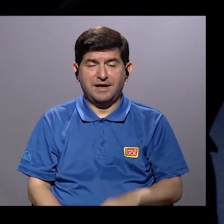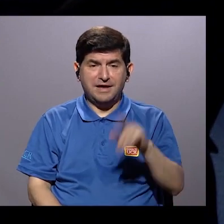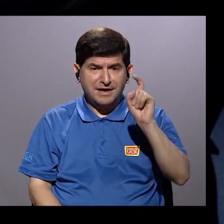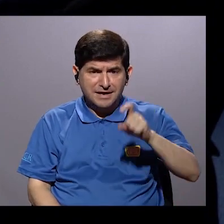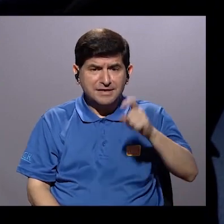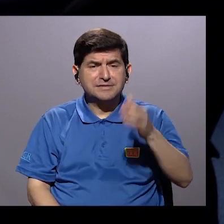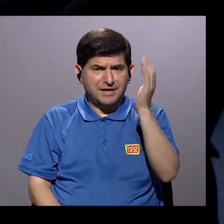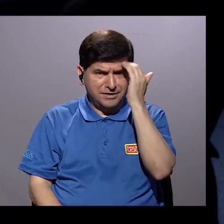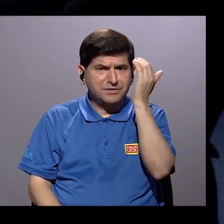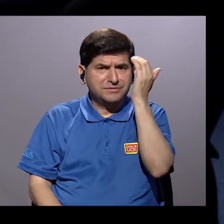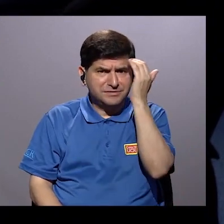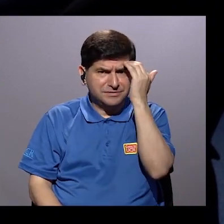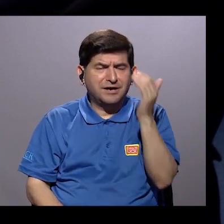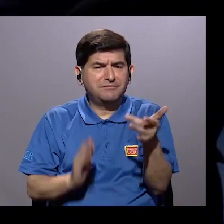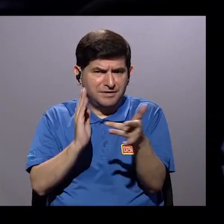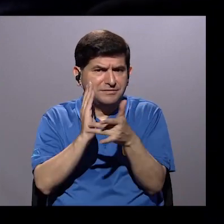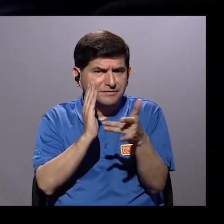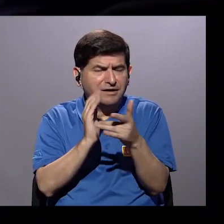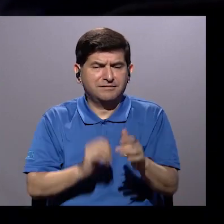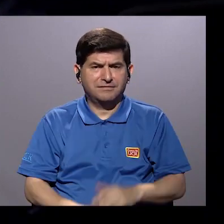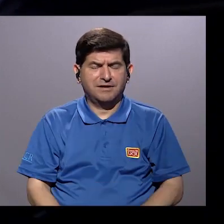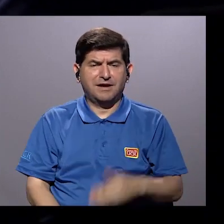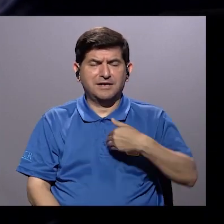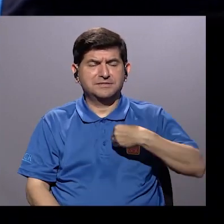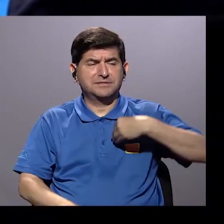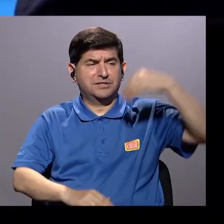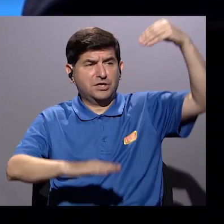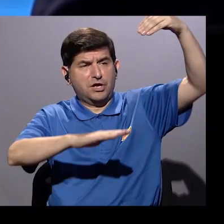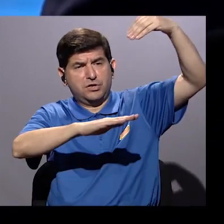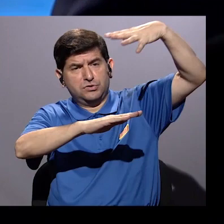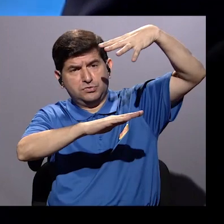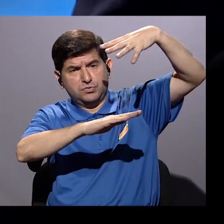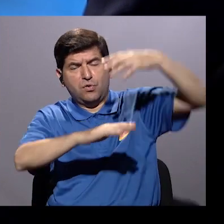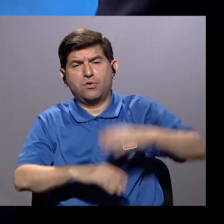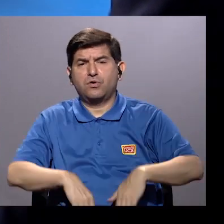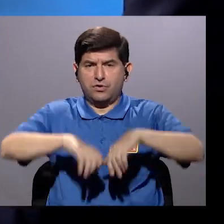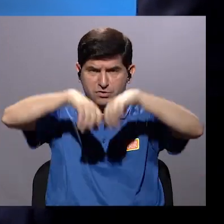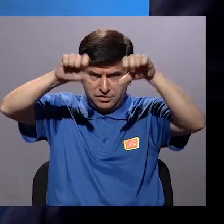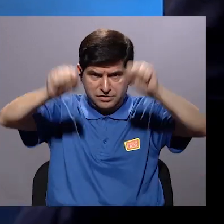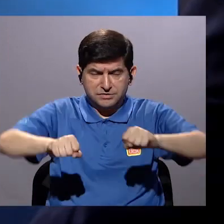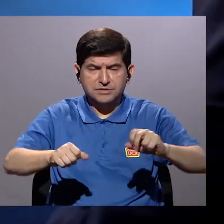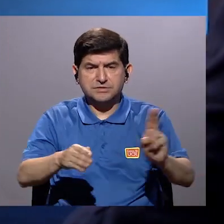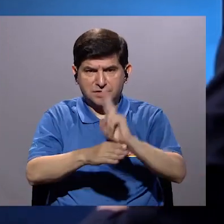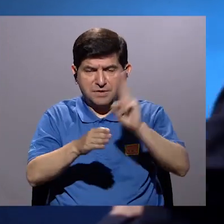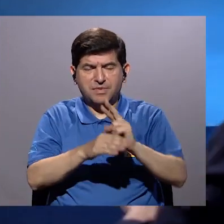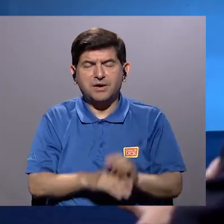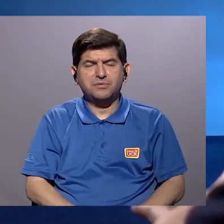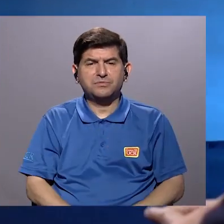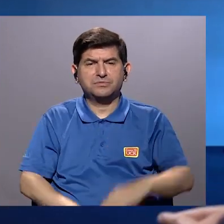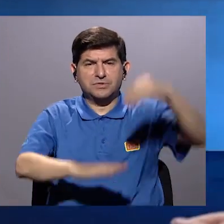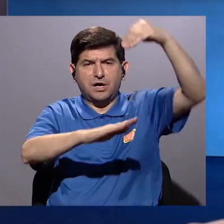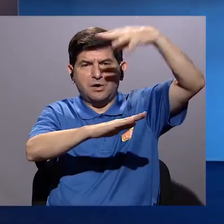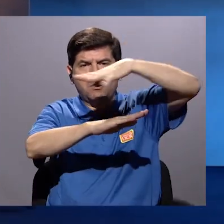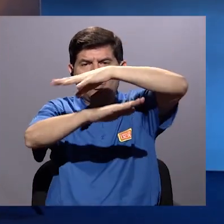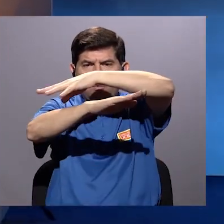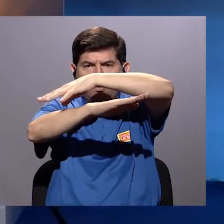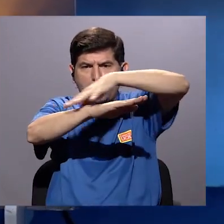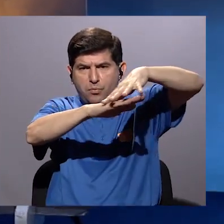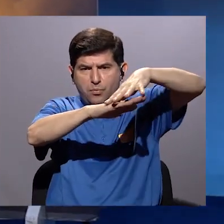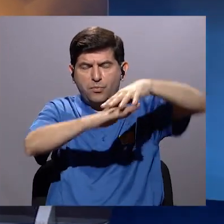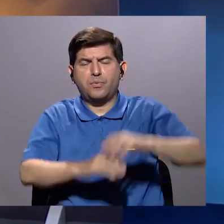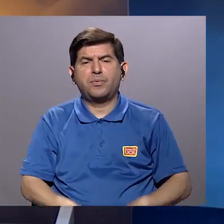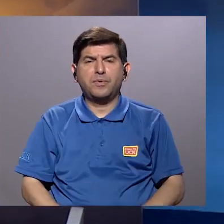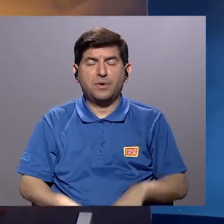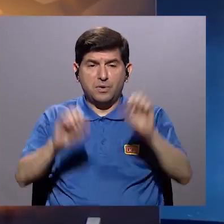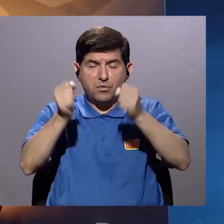ver, bueno, cuando tiene radiación solar, entonces el sistema está utilizando la radiación solar como panel fotovoltaico